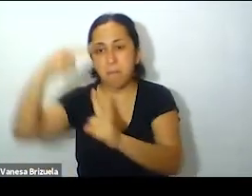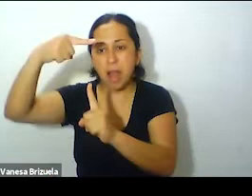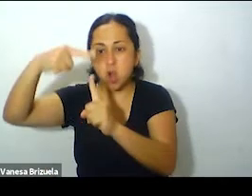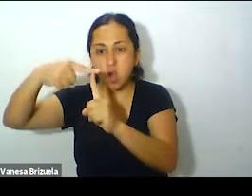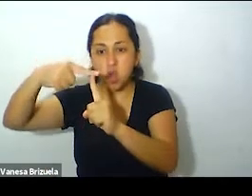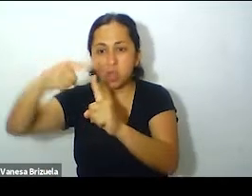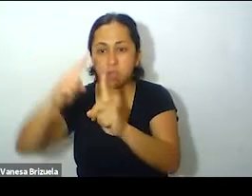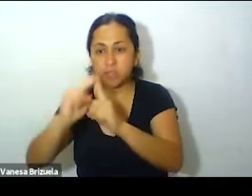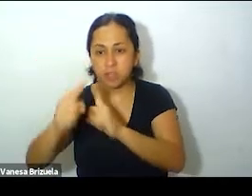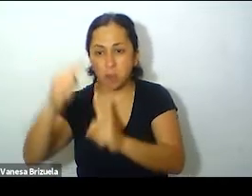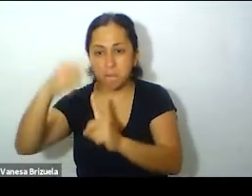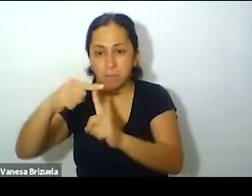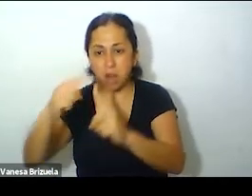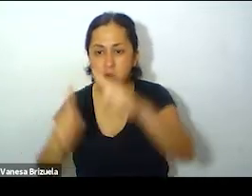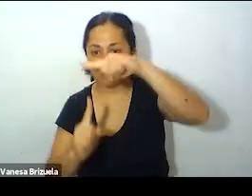seco.